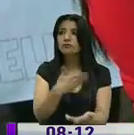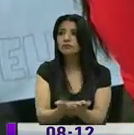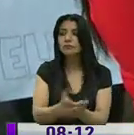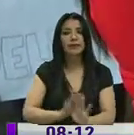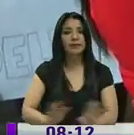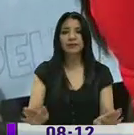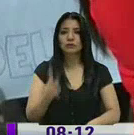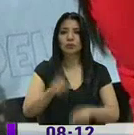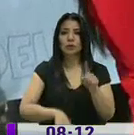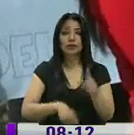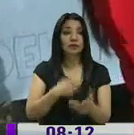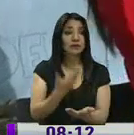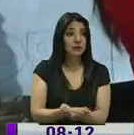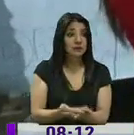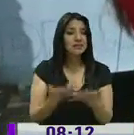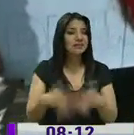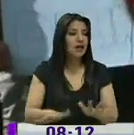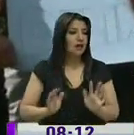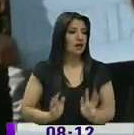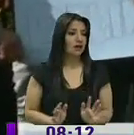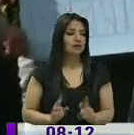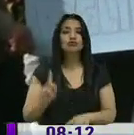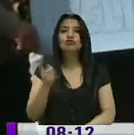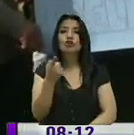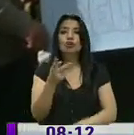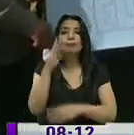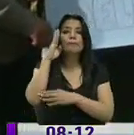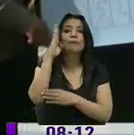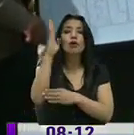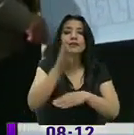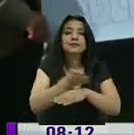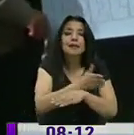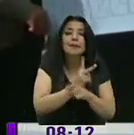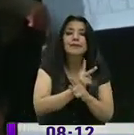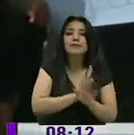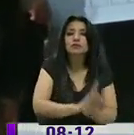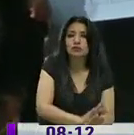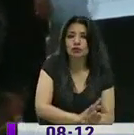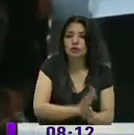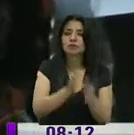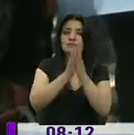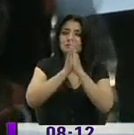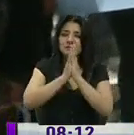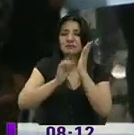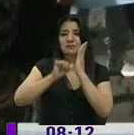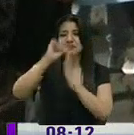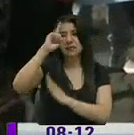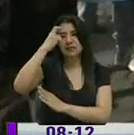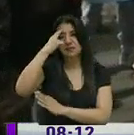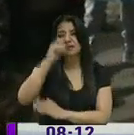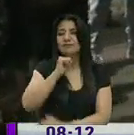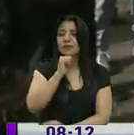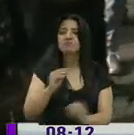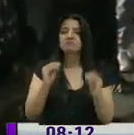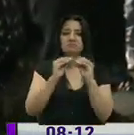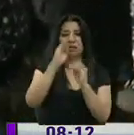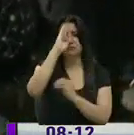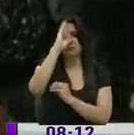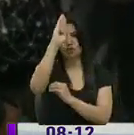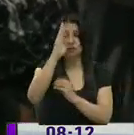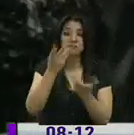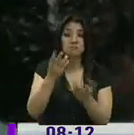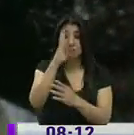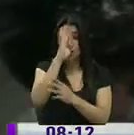cuando ya el robo está hecho lo que nosotros solicitamos de la mala ministra de gobierno que nos hace falta más unidades especiales